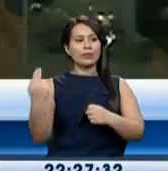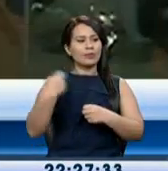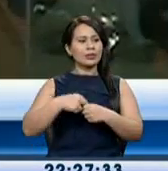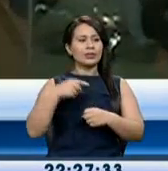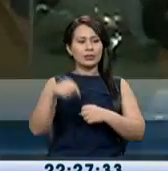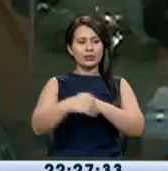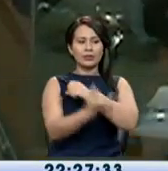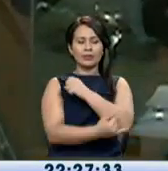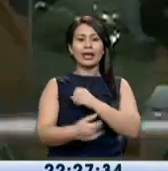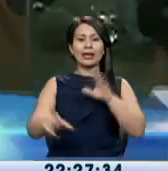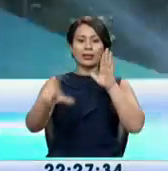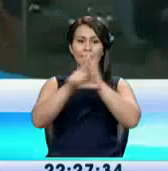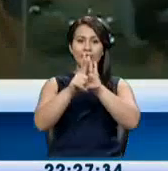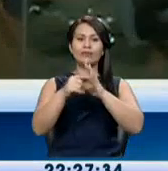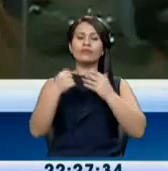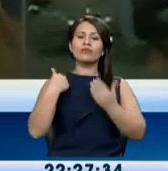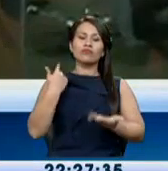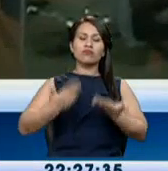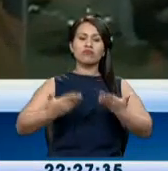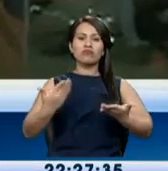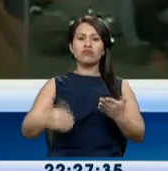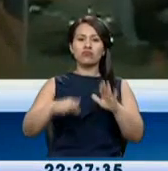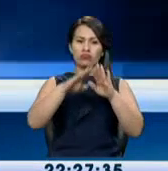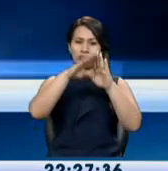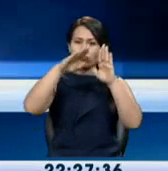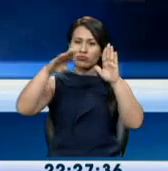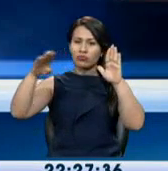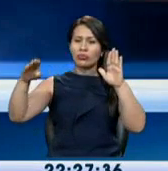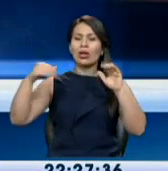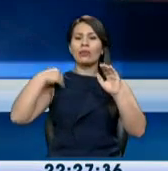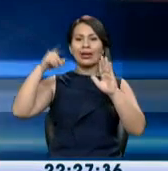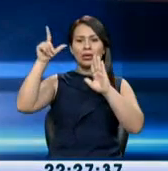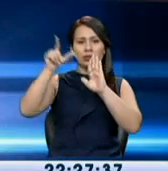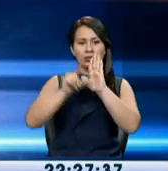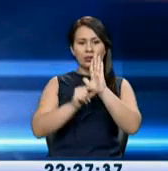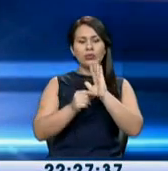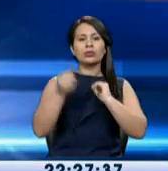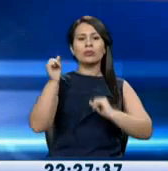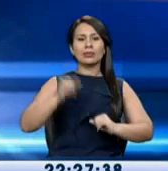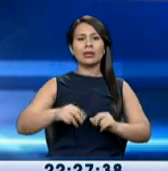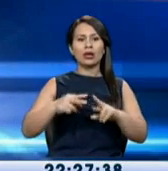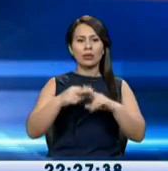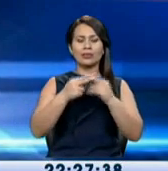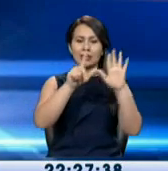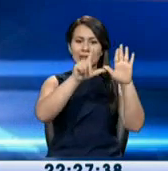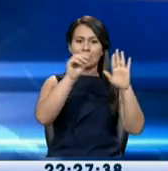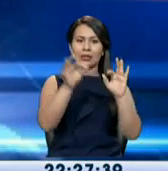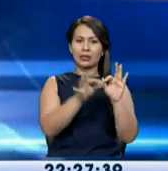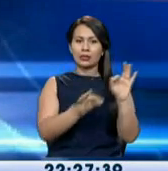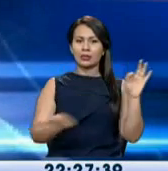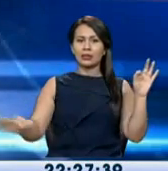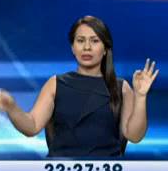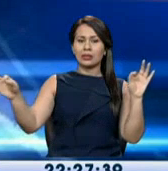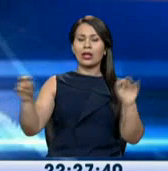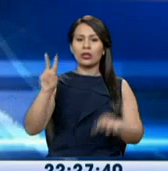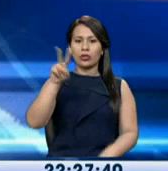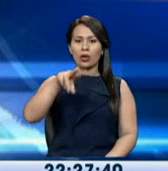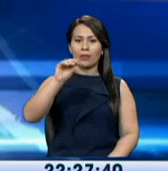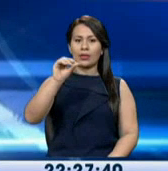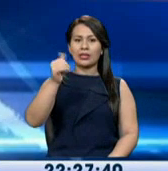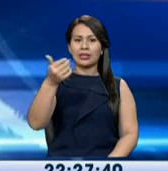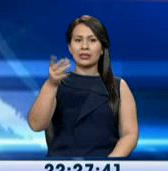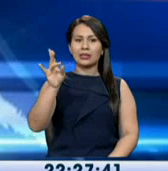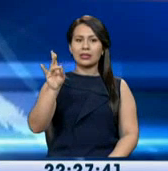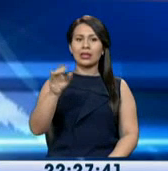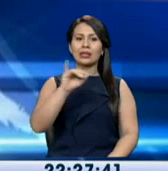amazónico. La ley crea una tabla que con el pasar de los años se reduce y arranca con 70 hectáreas exentas para 2017.